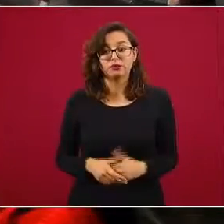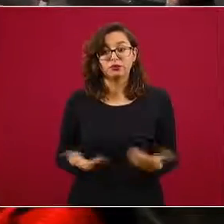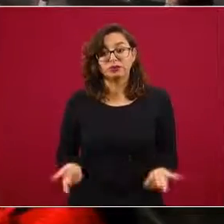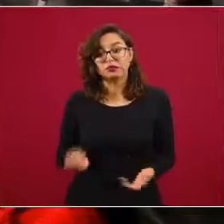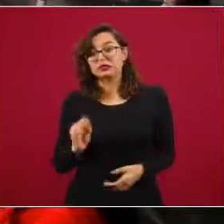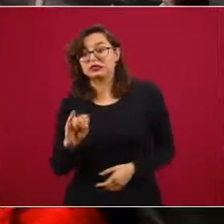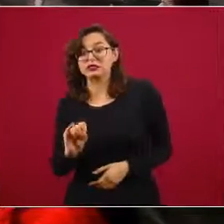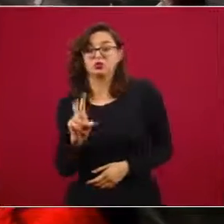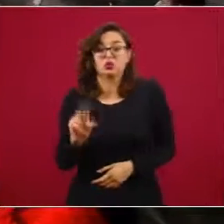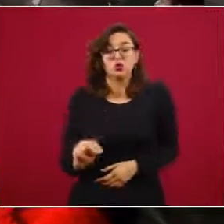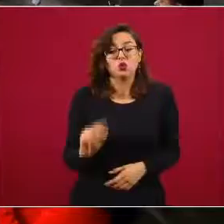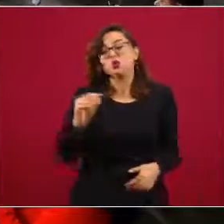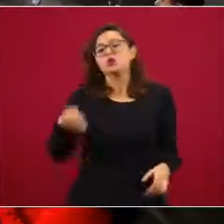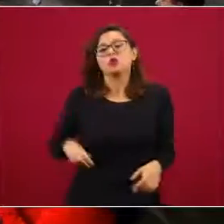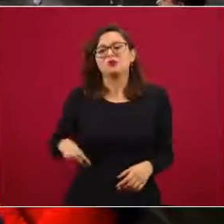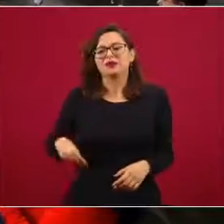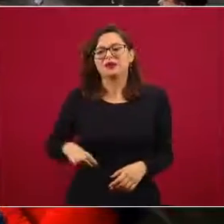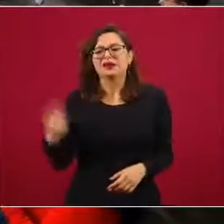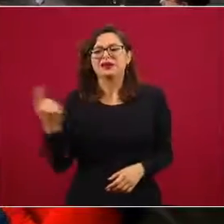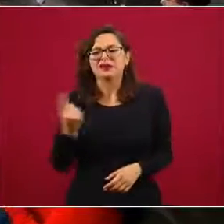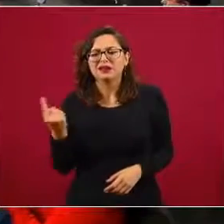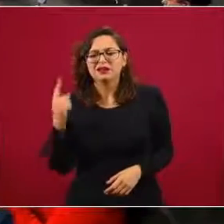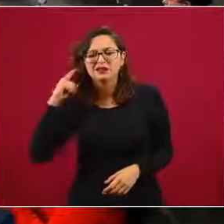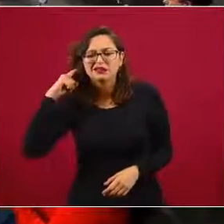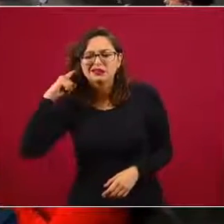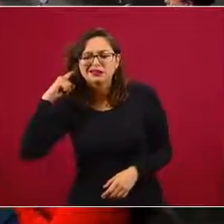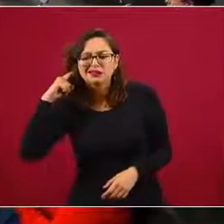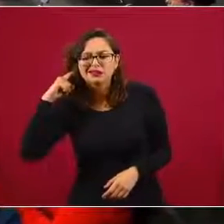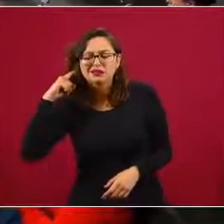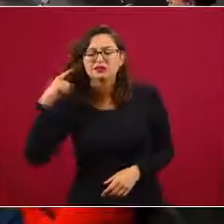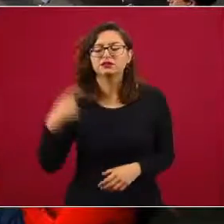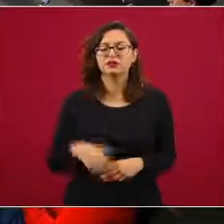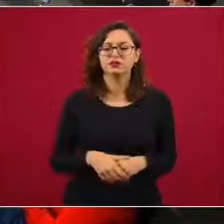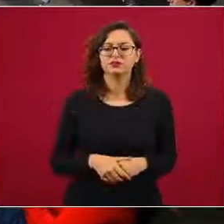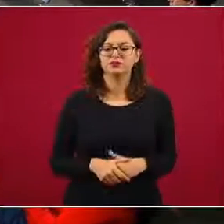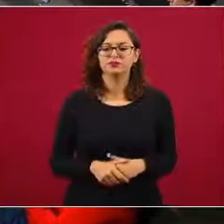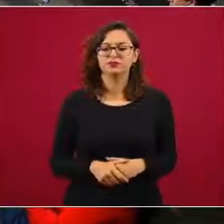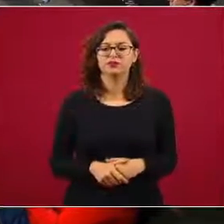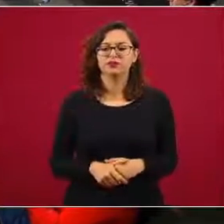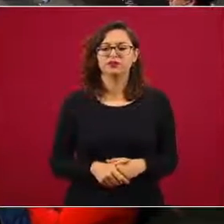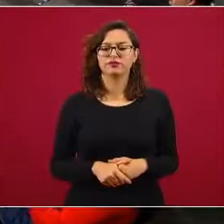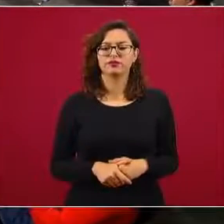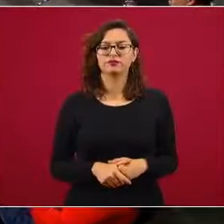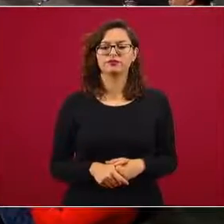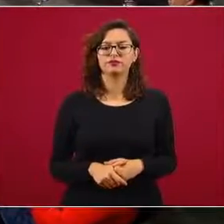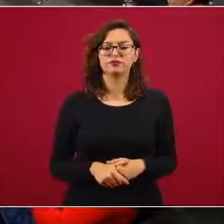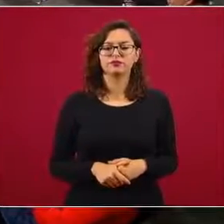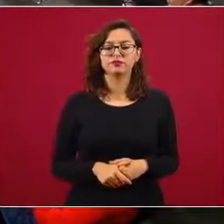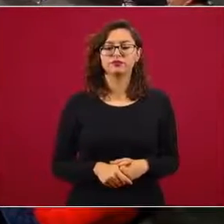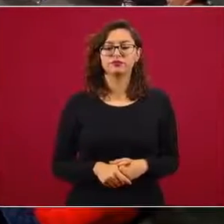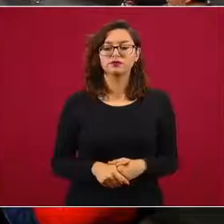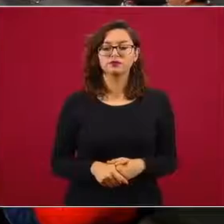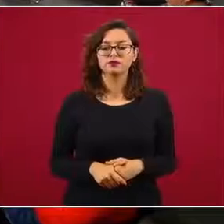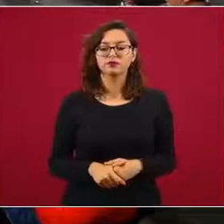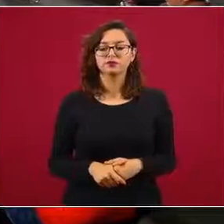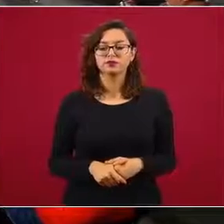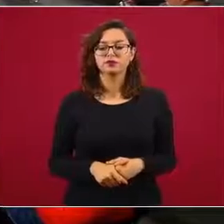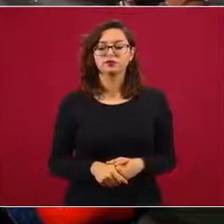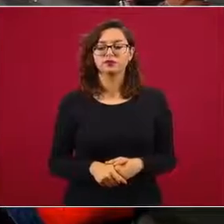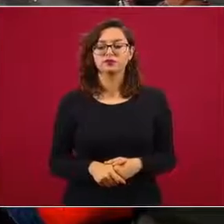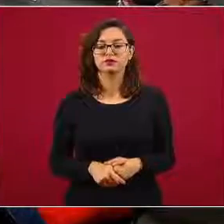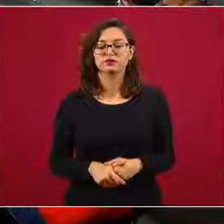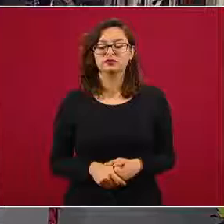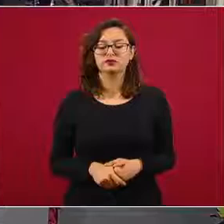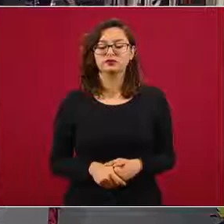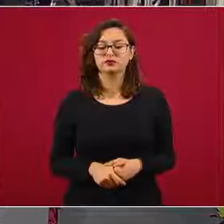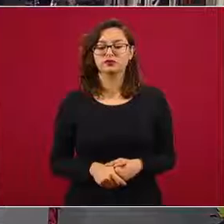supuesto delincuente. ¿Mande? ¿Sí tendría que declarar el gobernador tratándose de un trabajador, de un empleado de él?